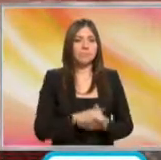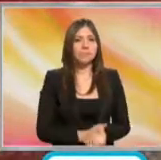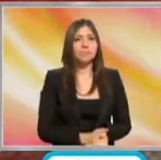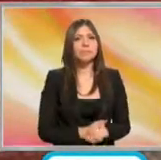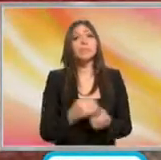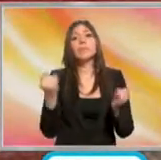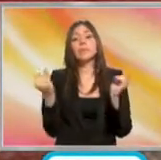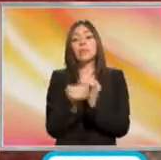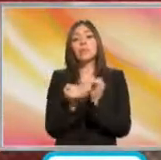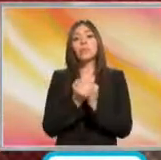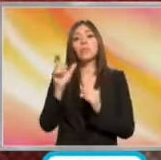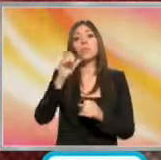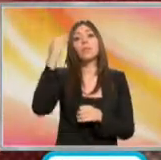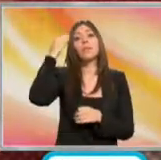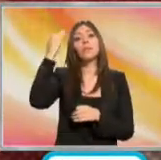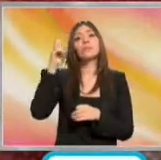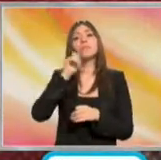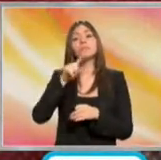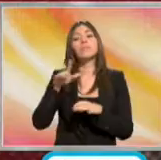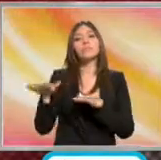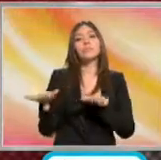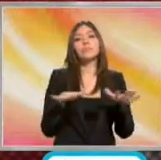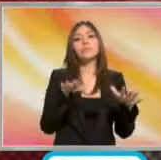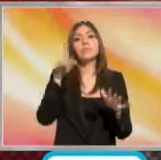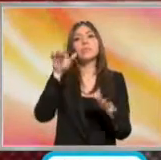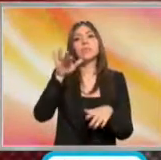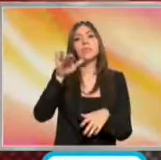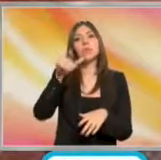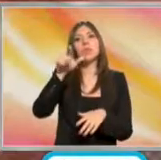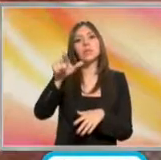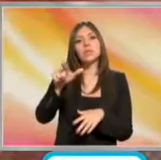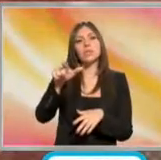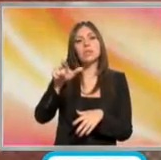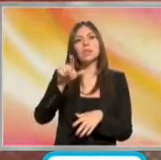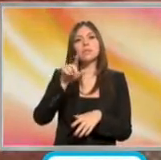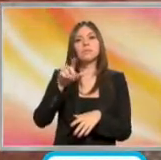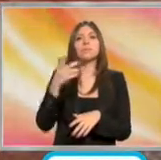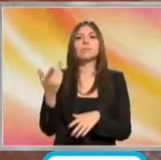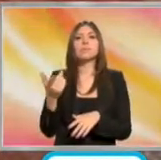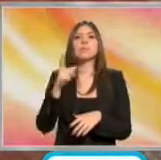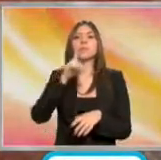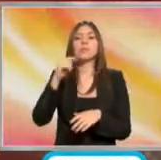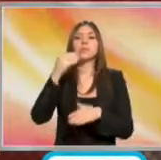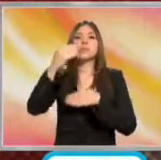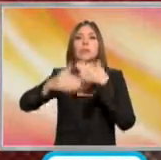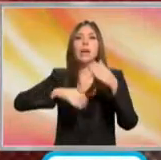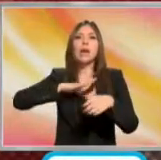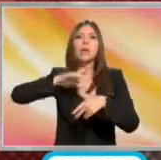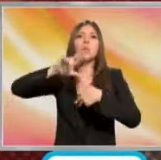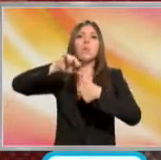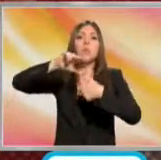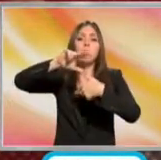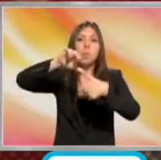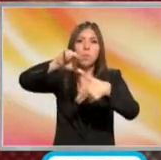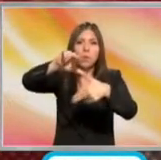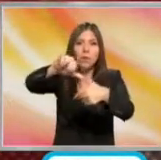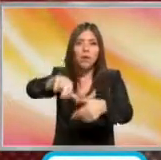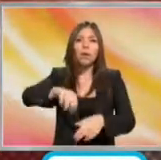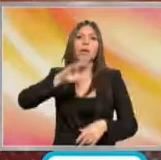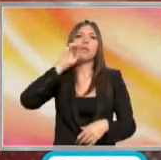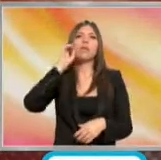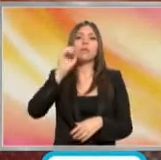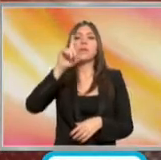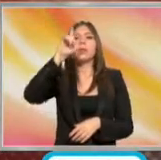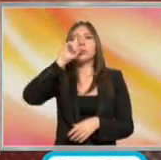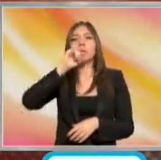presente también en lo que fue el sismo del 57. Vienen una serie de huracanes también, ¿no? Opal,